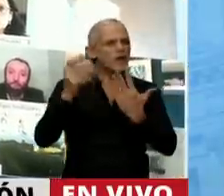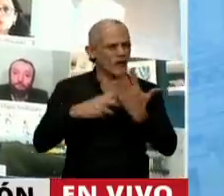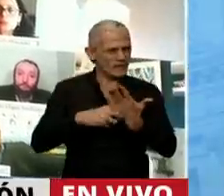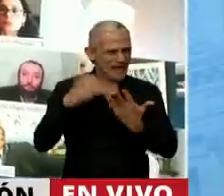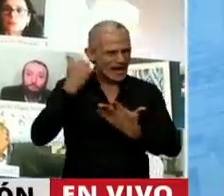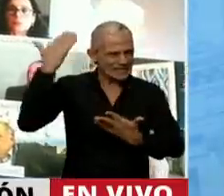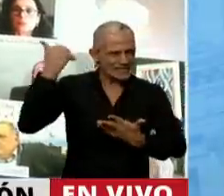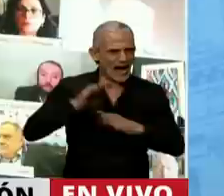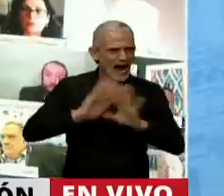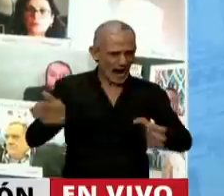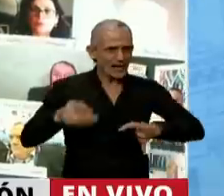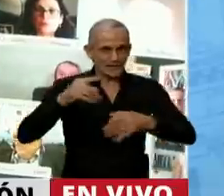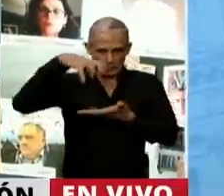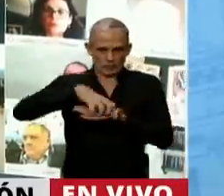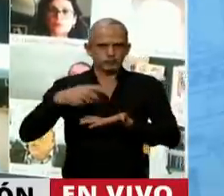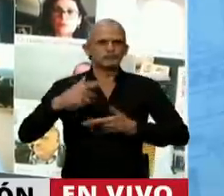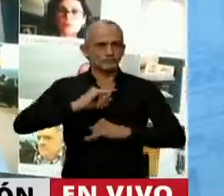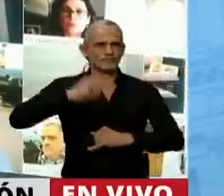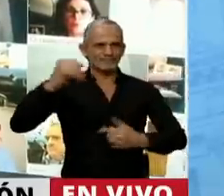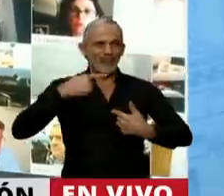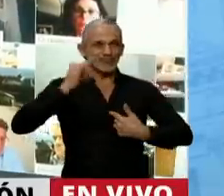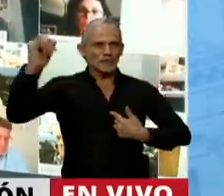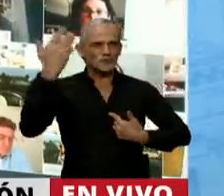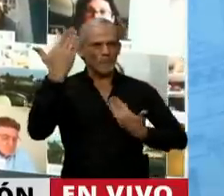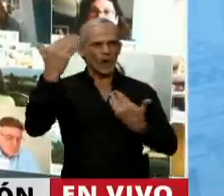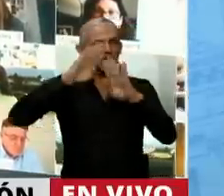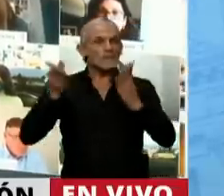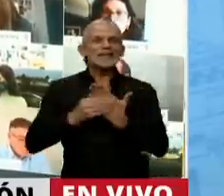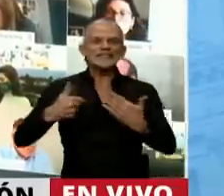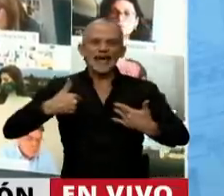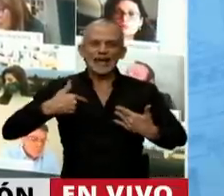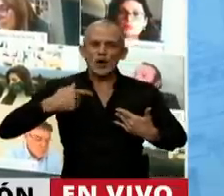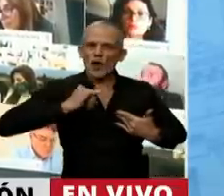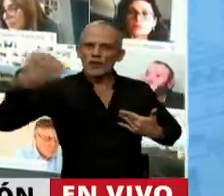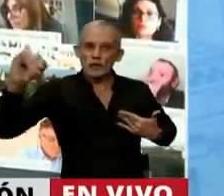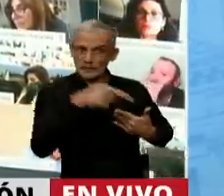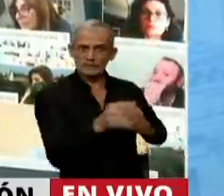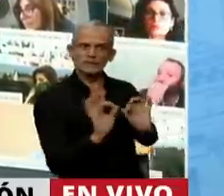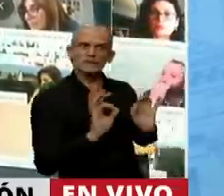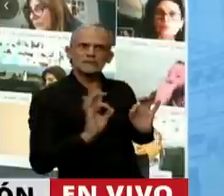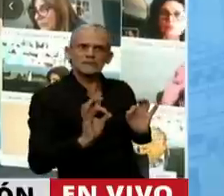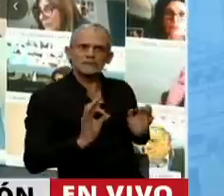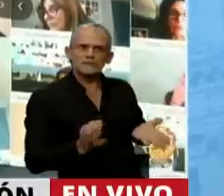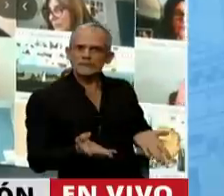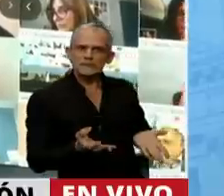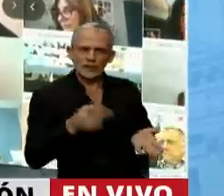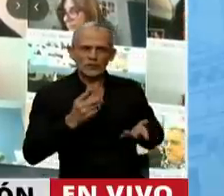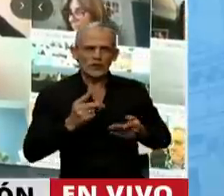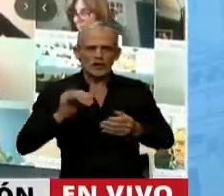estaba como querellante, con lo cual esto generaba una instancia